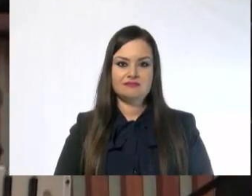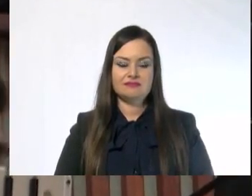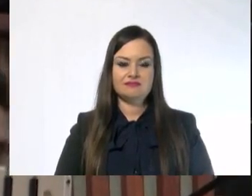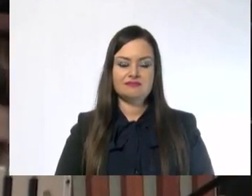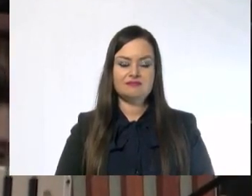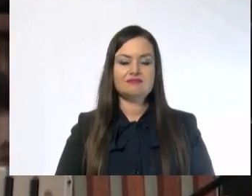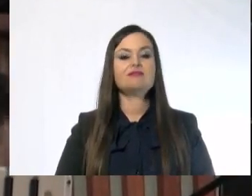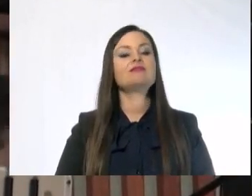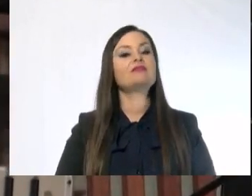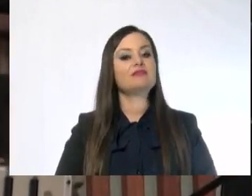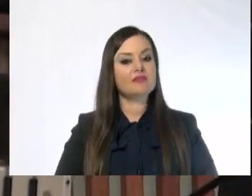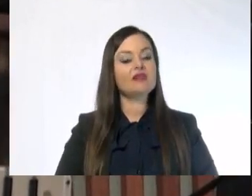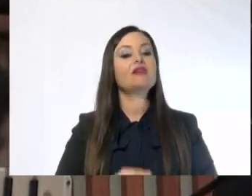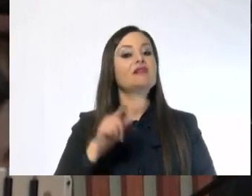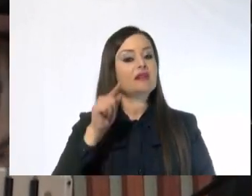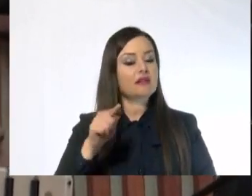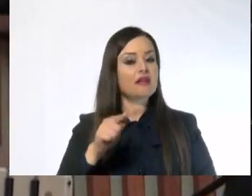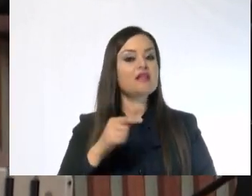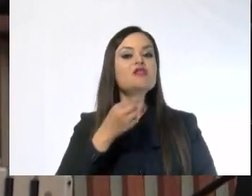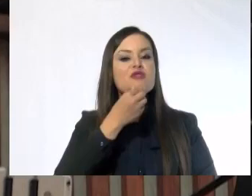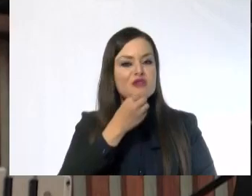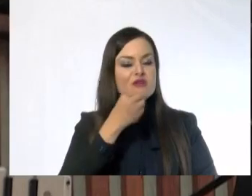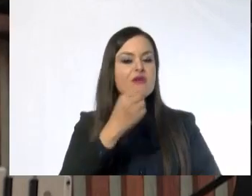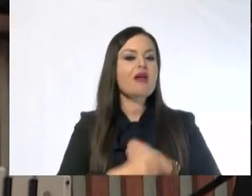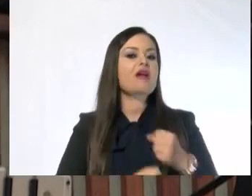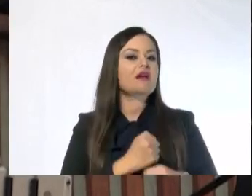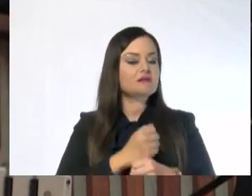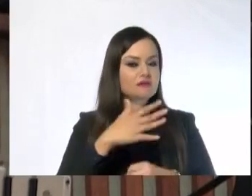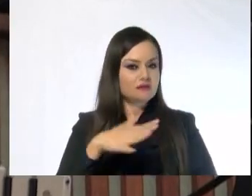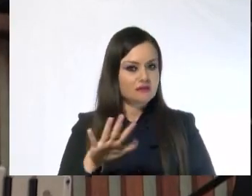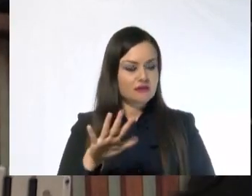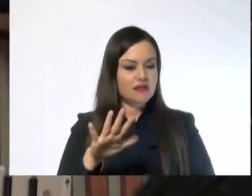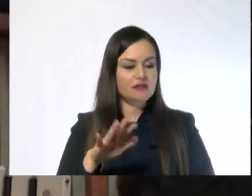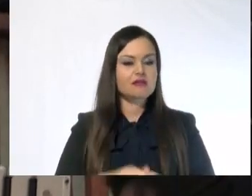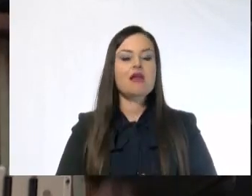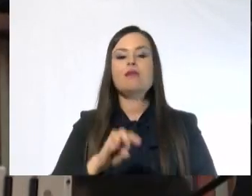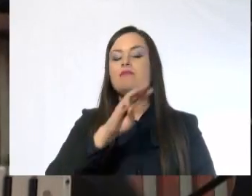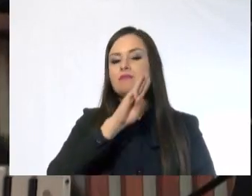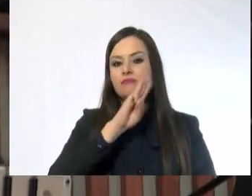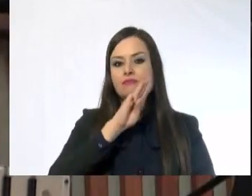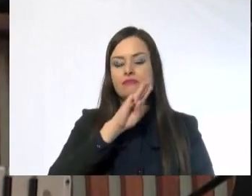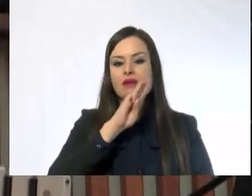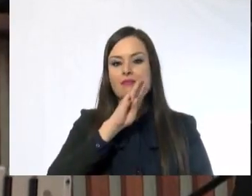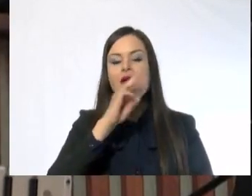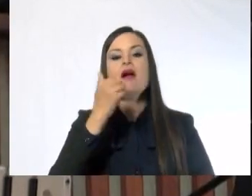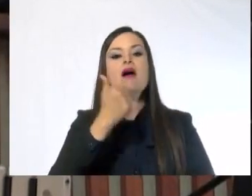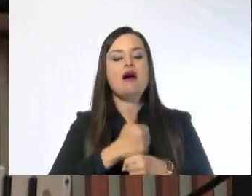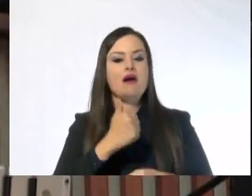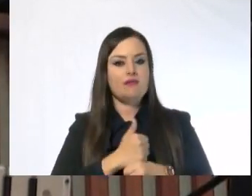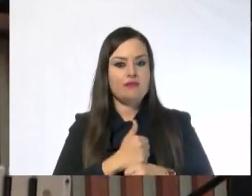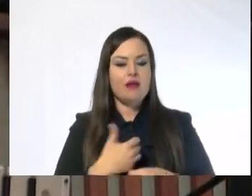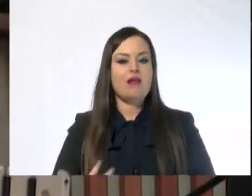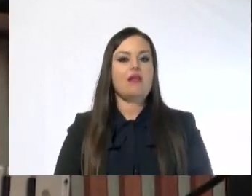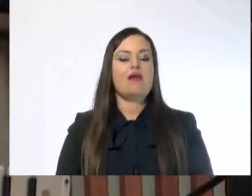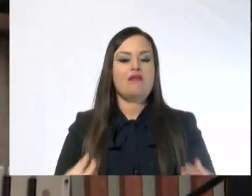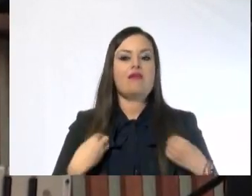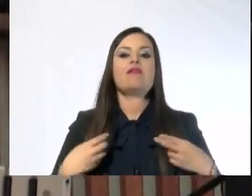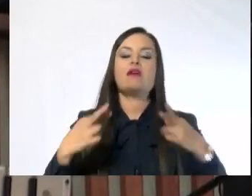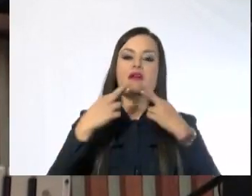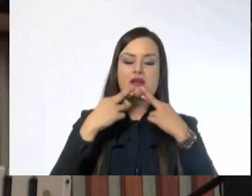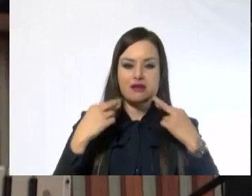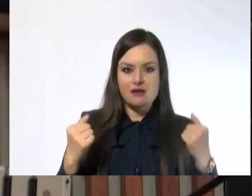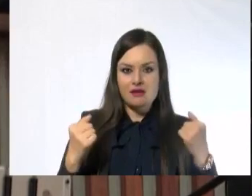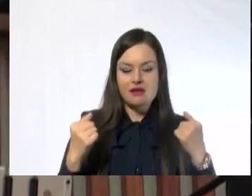julián tiene 10 años vive con su mamá y con su abuelo en el rancho la huerta